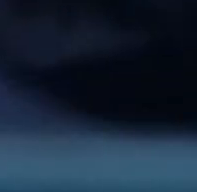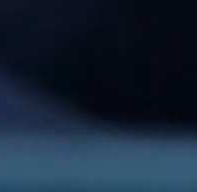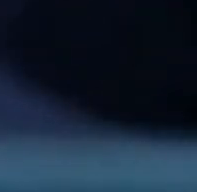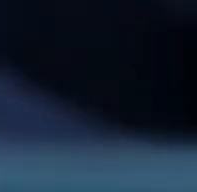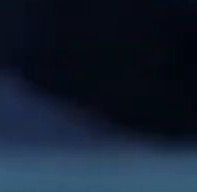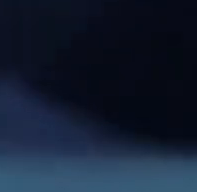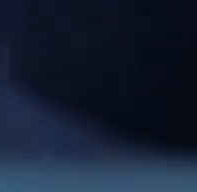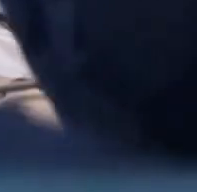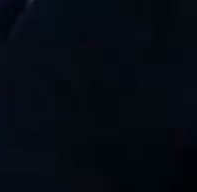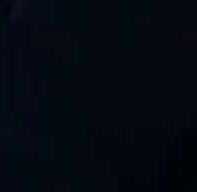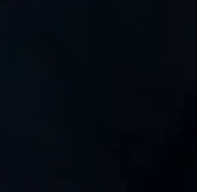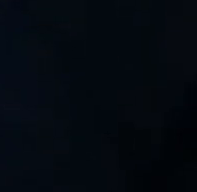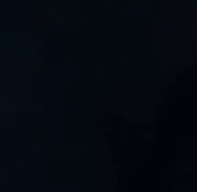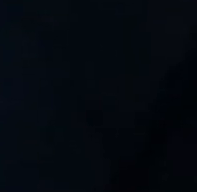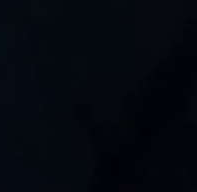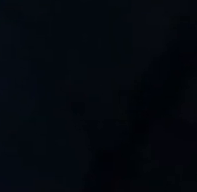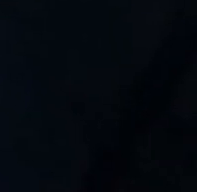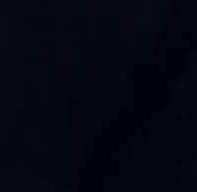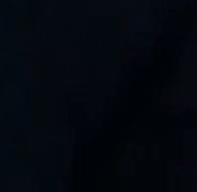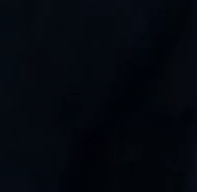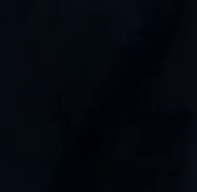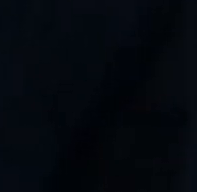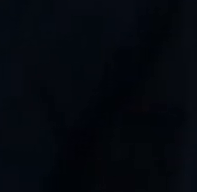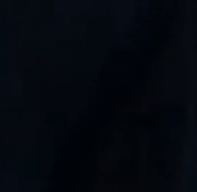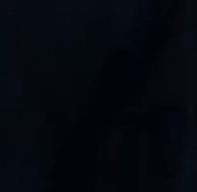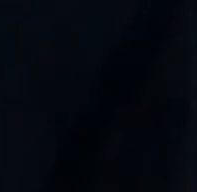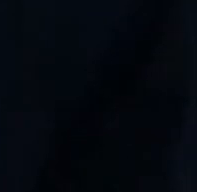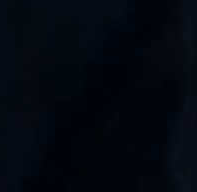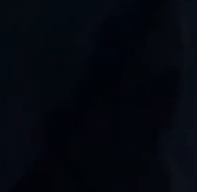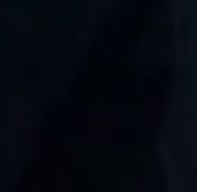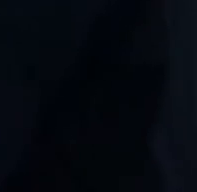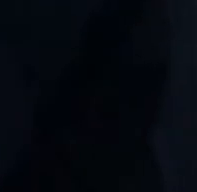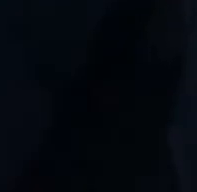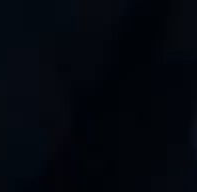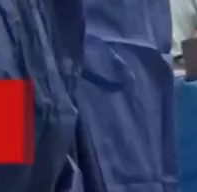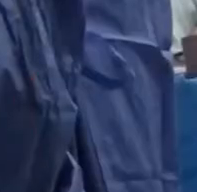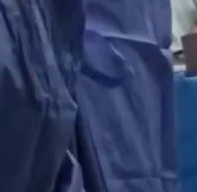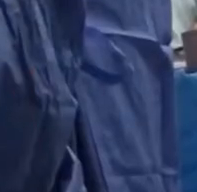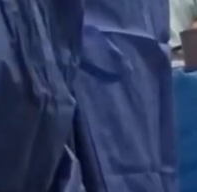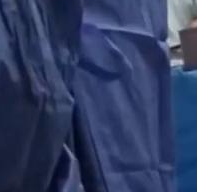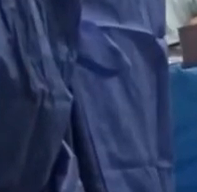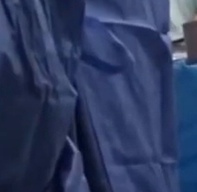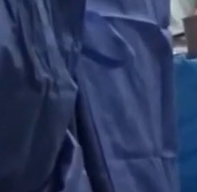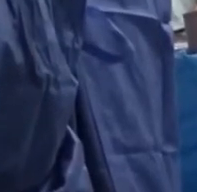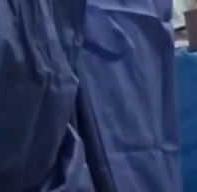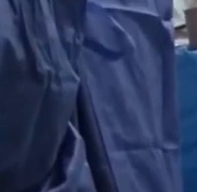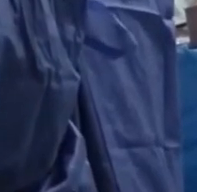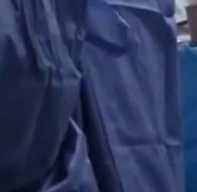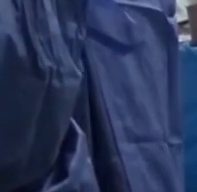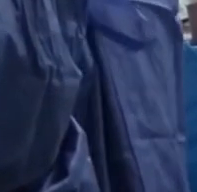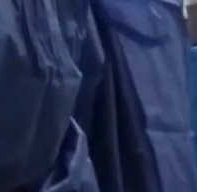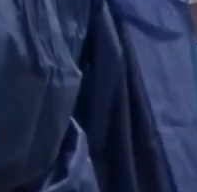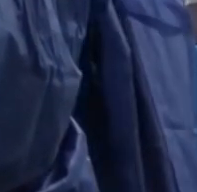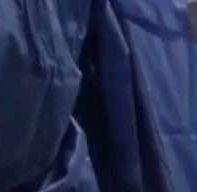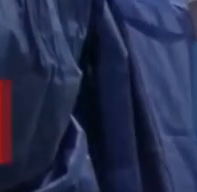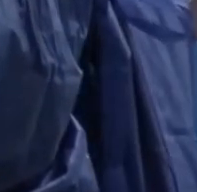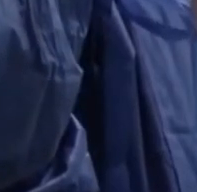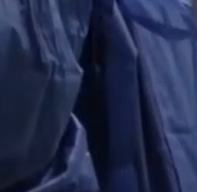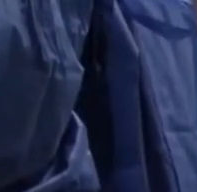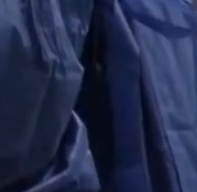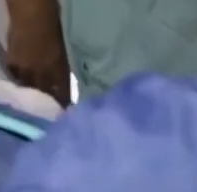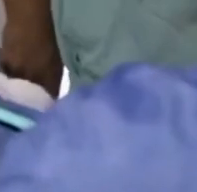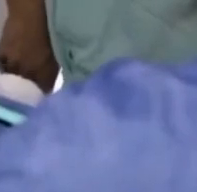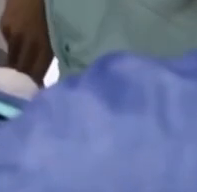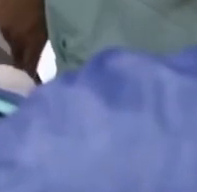Horas y 40 minutos le tomó a especialistas de la Fundación Hospital San Pedro en Pasto devolverle la vida a una profesora, quien